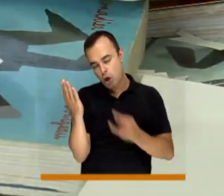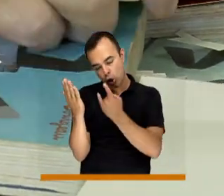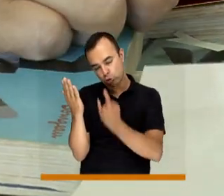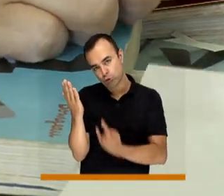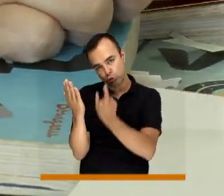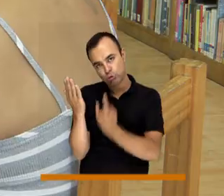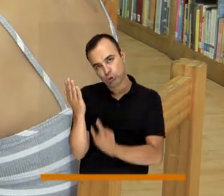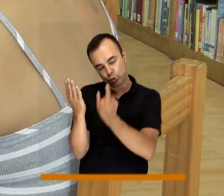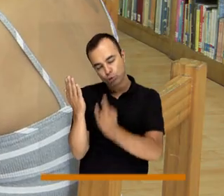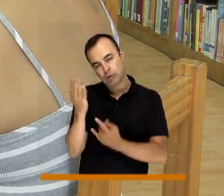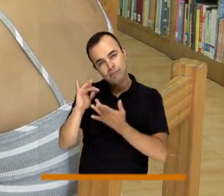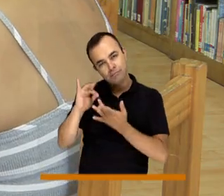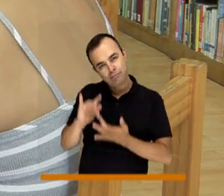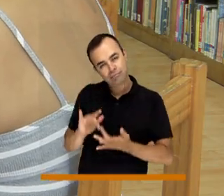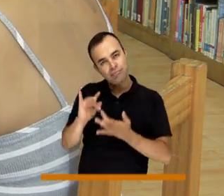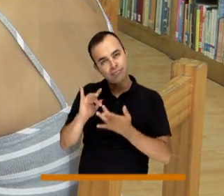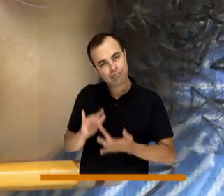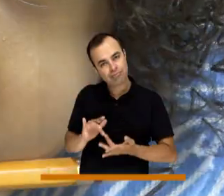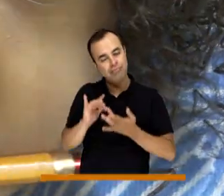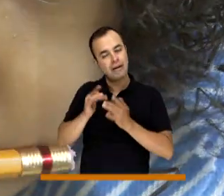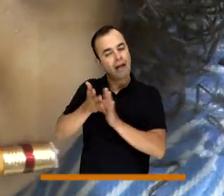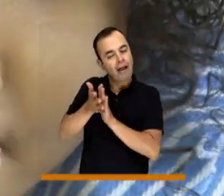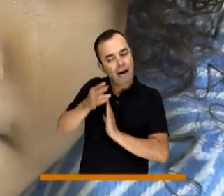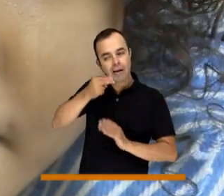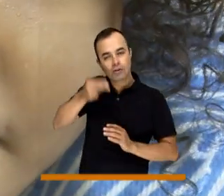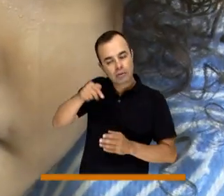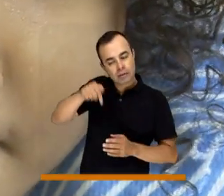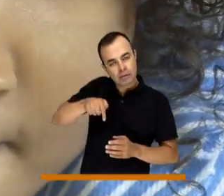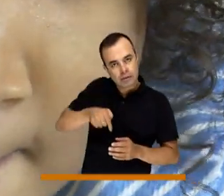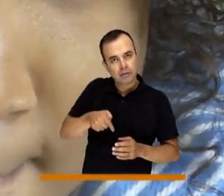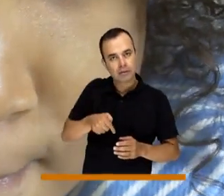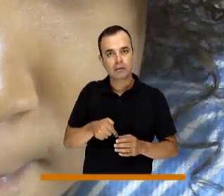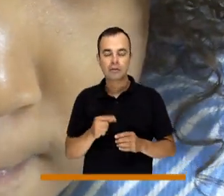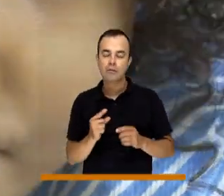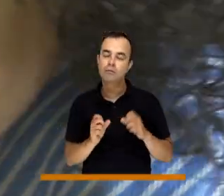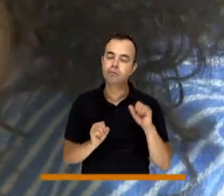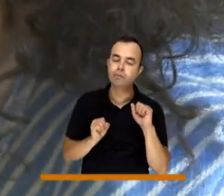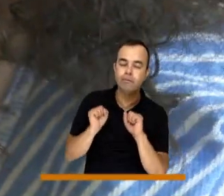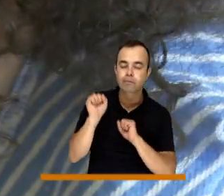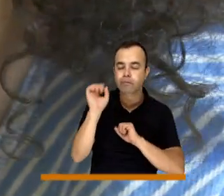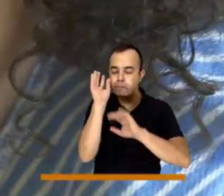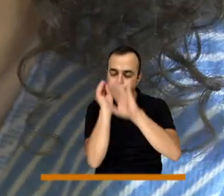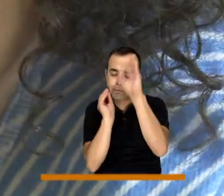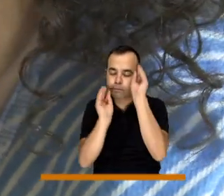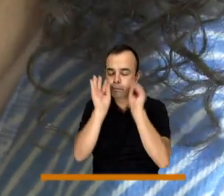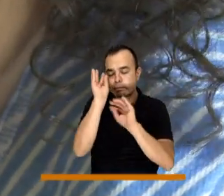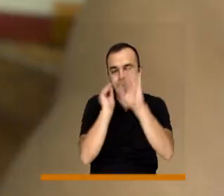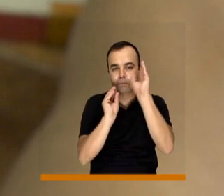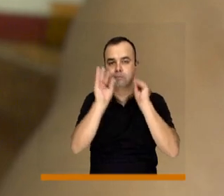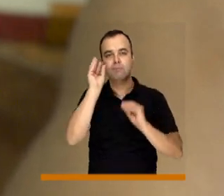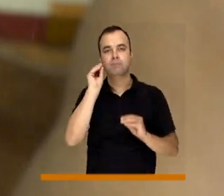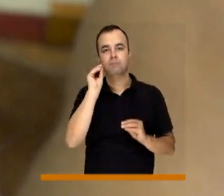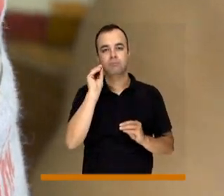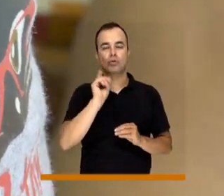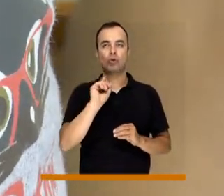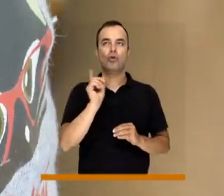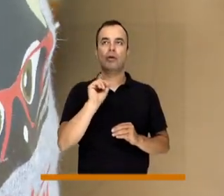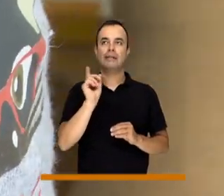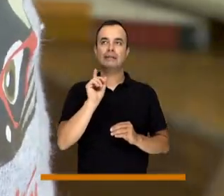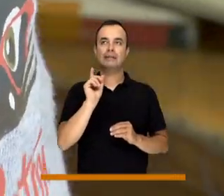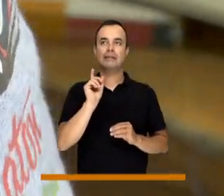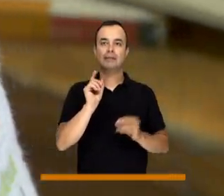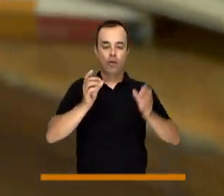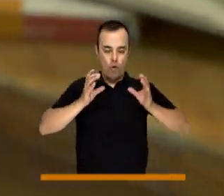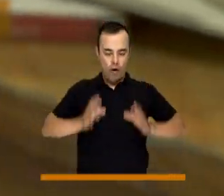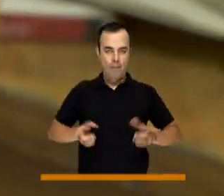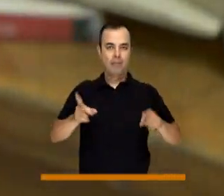niños desde antes de nacer, contémosles historias, eso los va nutriendo, como decías tú, no solo de nutrición del cuerpo,